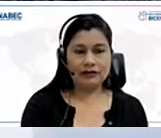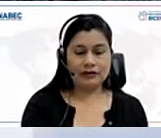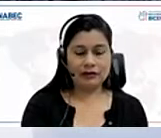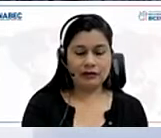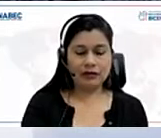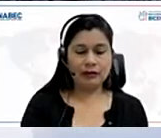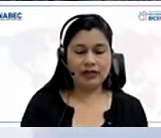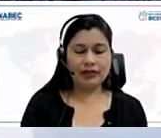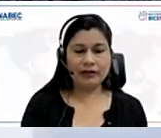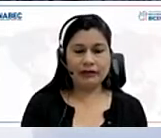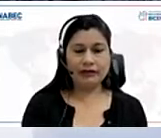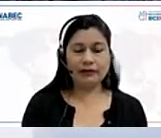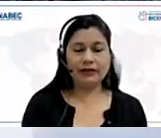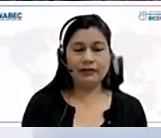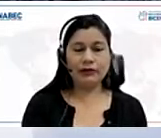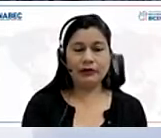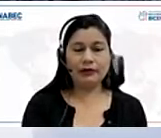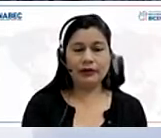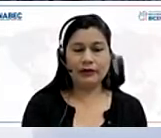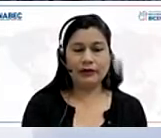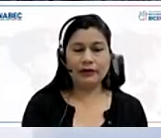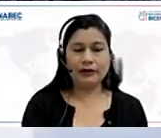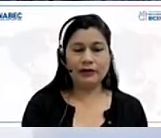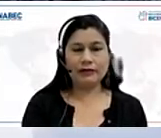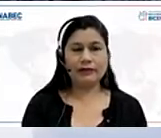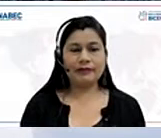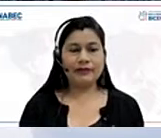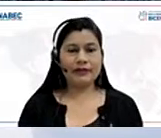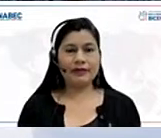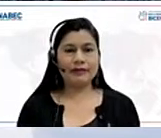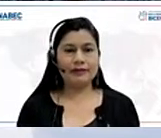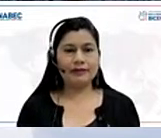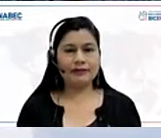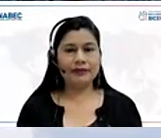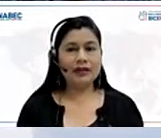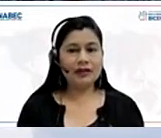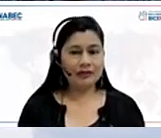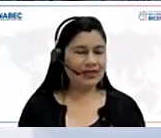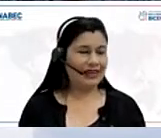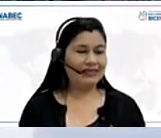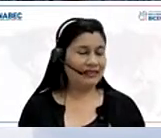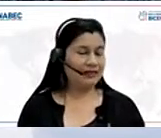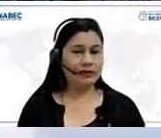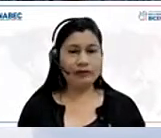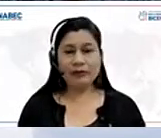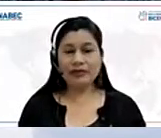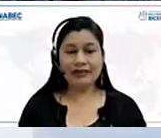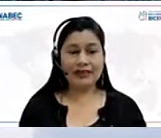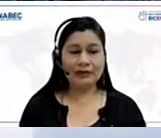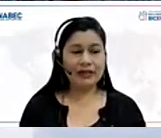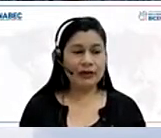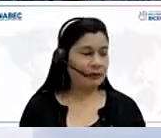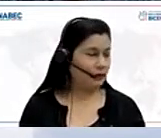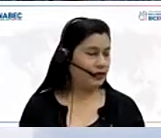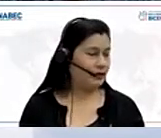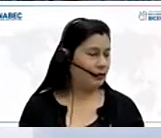considere como que un nivel alto para esa prueba. Muchas gracias. Vamos a seguir